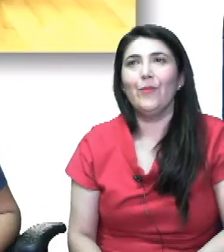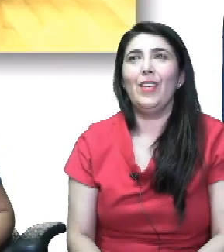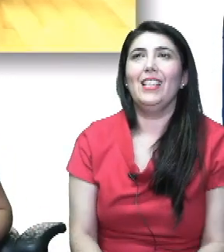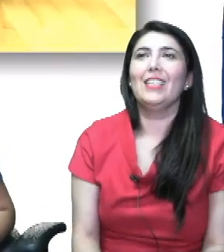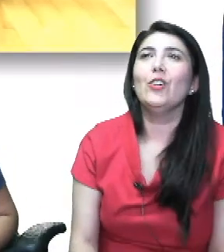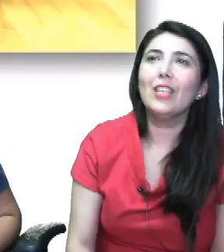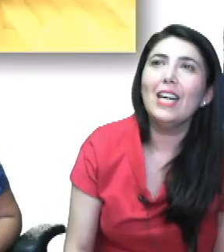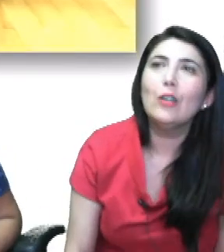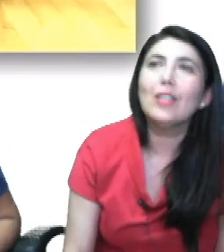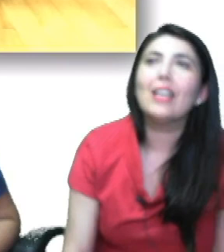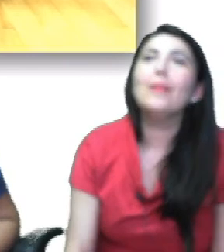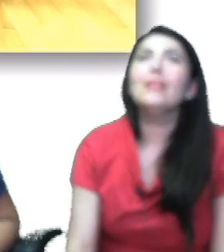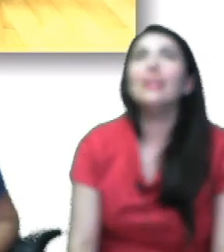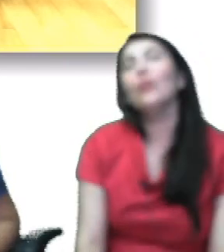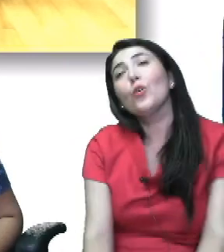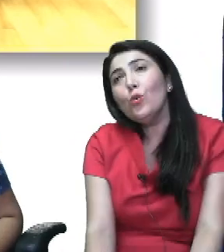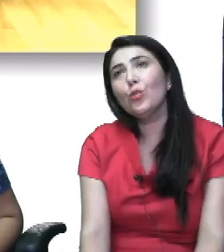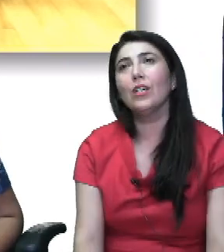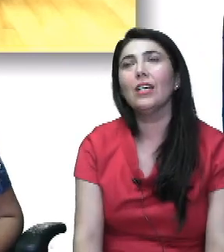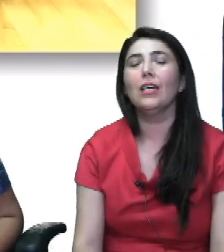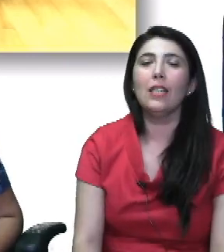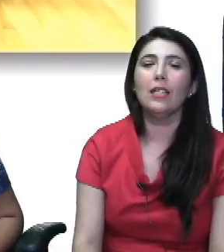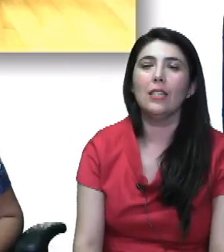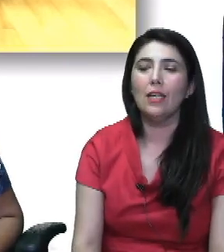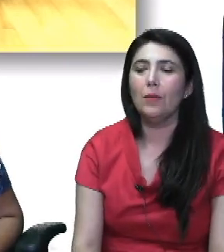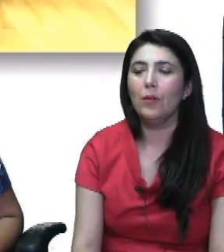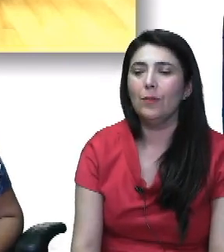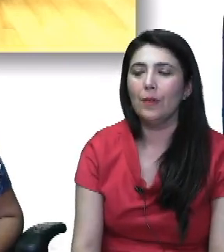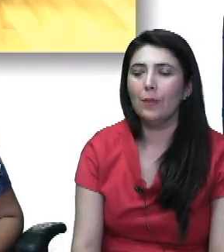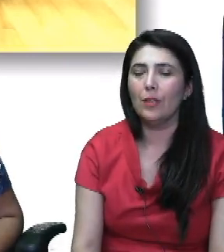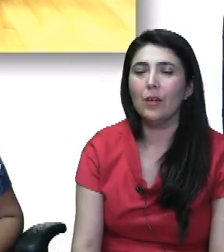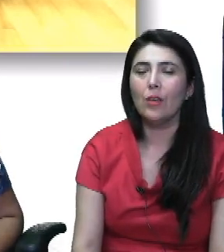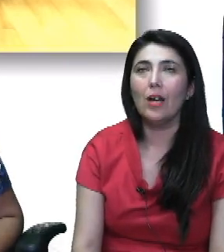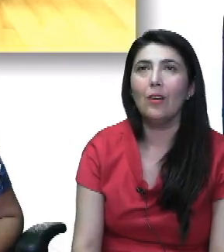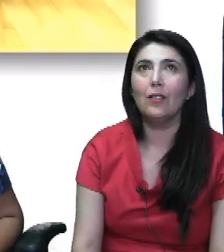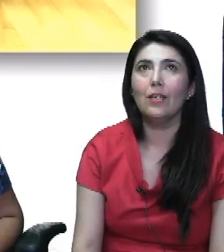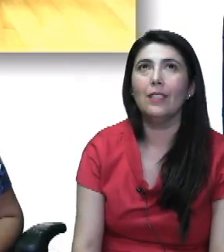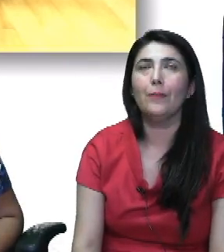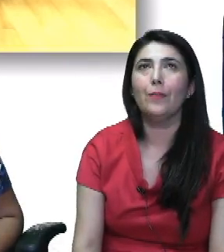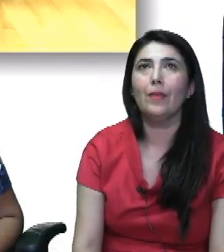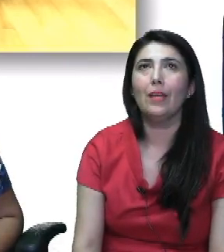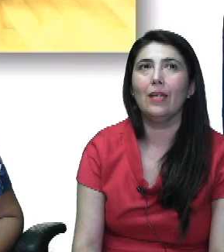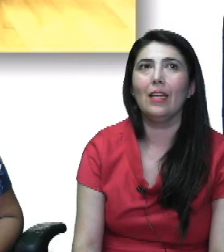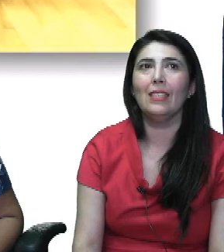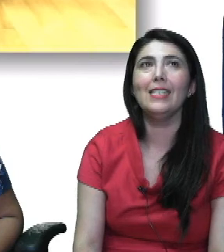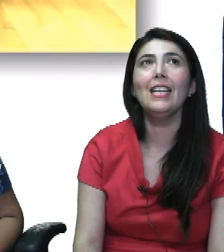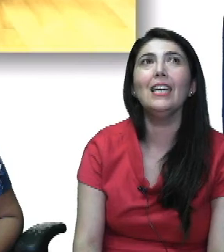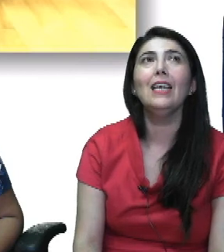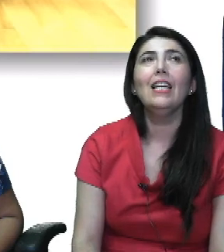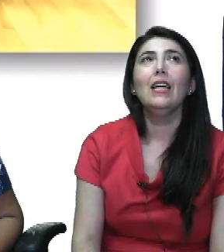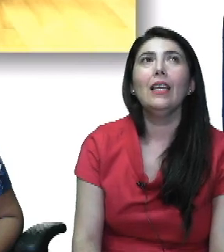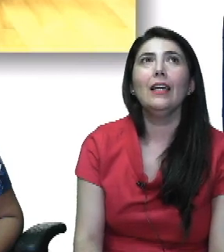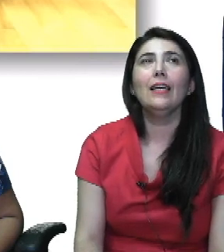Sí, bien. Otra herramienta o recurso que hemos desarrollado en